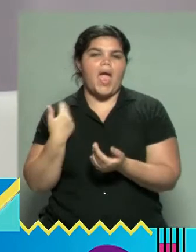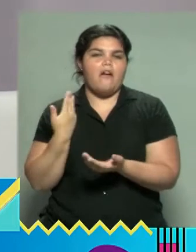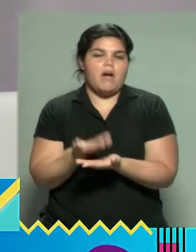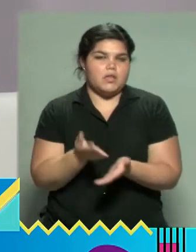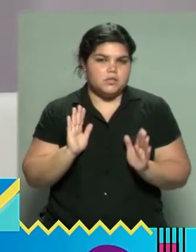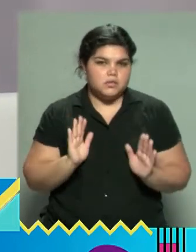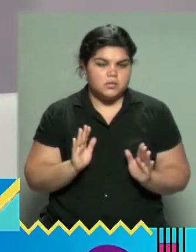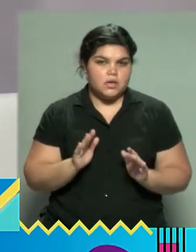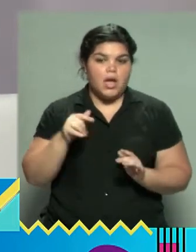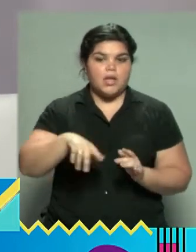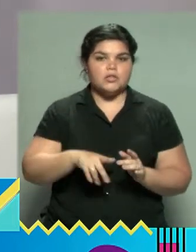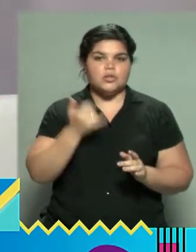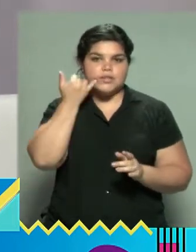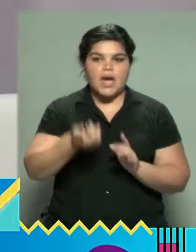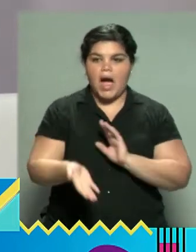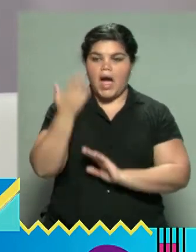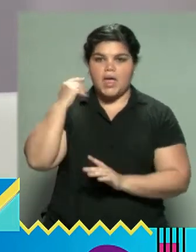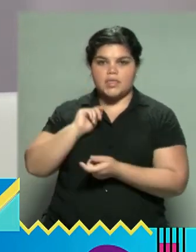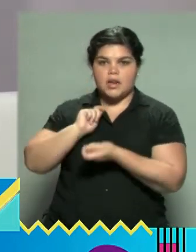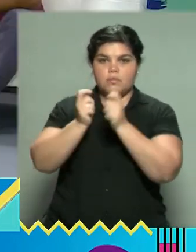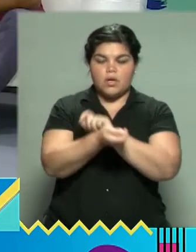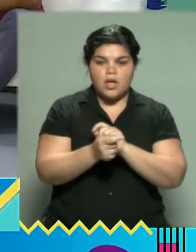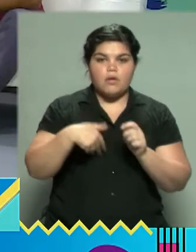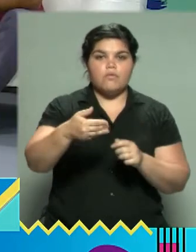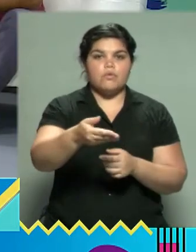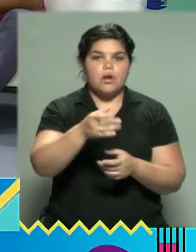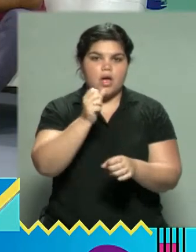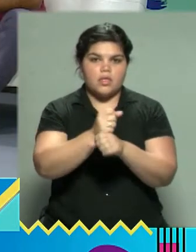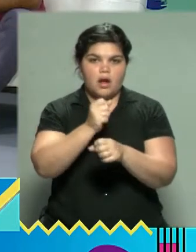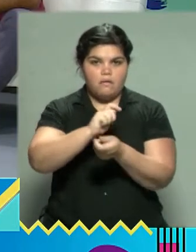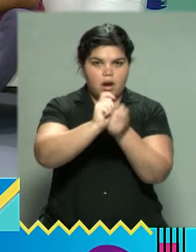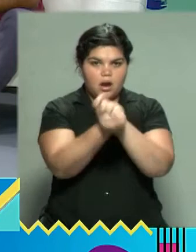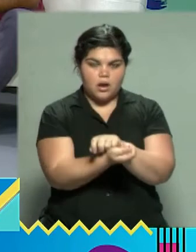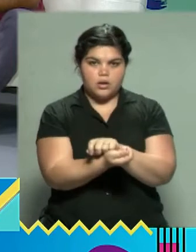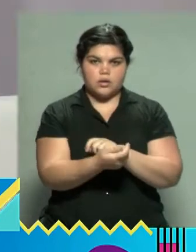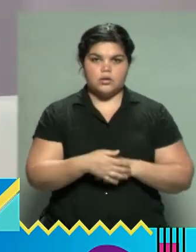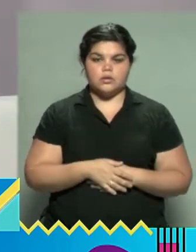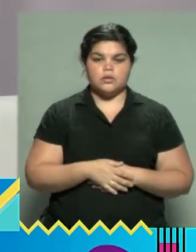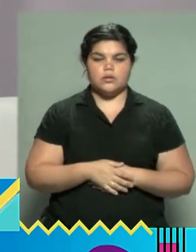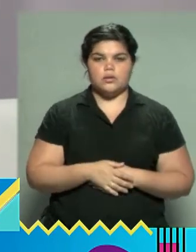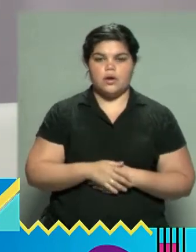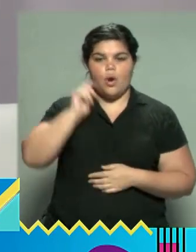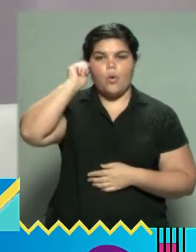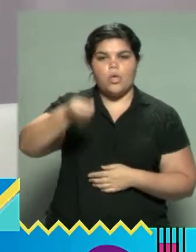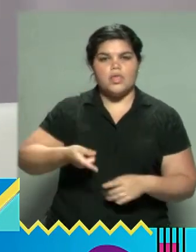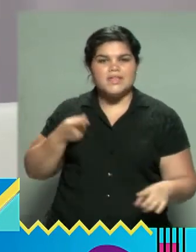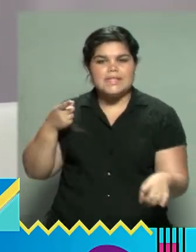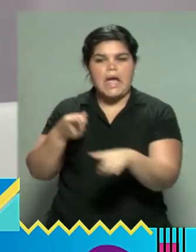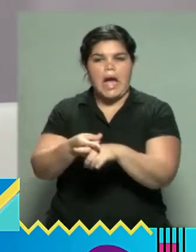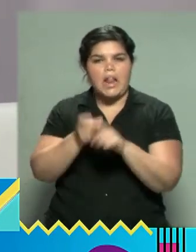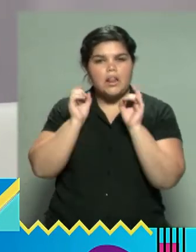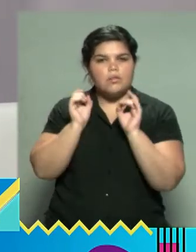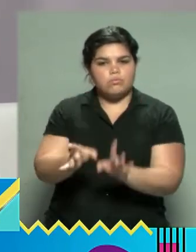la reforma previsional que ya pasó y la reforma laboral. El ataque judicial, si se puede poner entre comillas, a